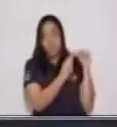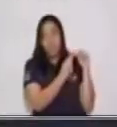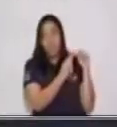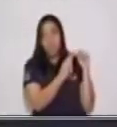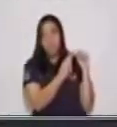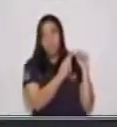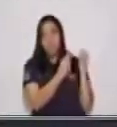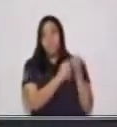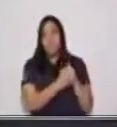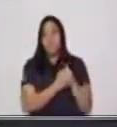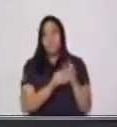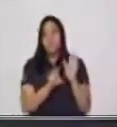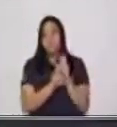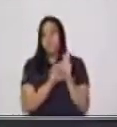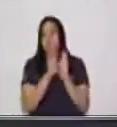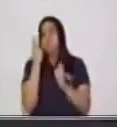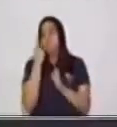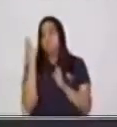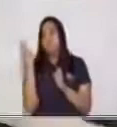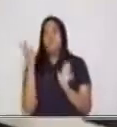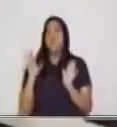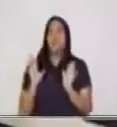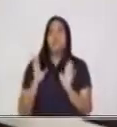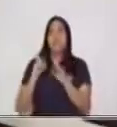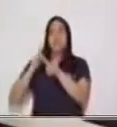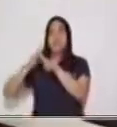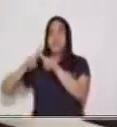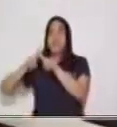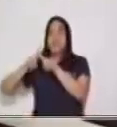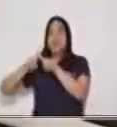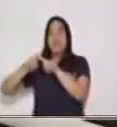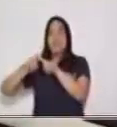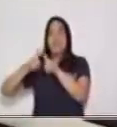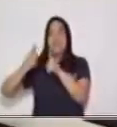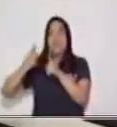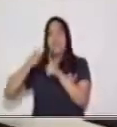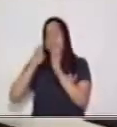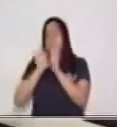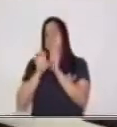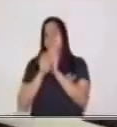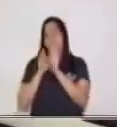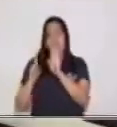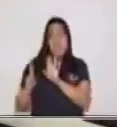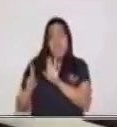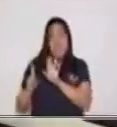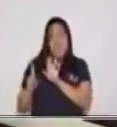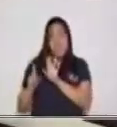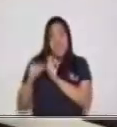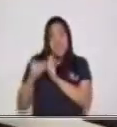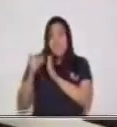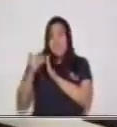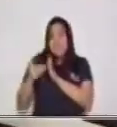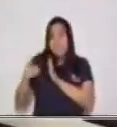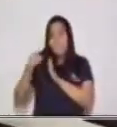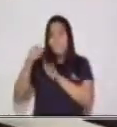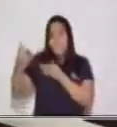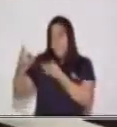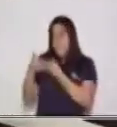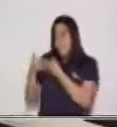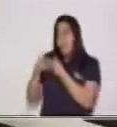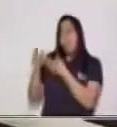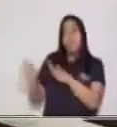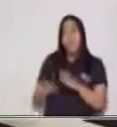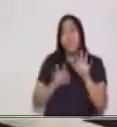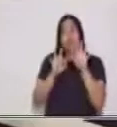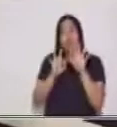¿Sí? Y veámoslo. Si este es 6, por ejemplo, para llegar al otro número par, que sería 8, hay